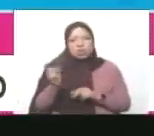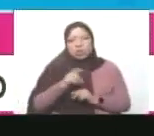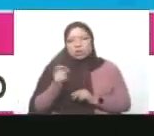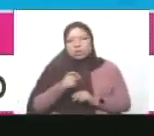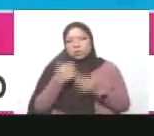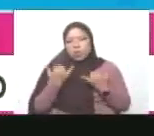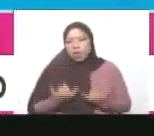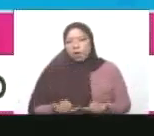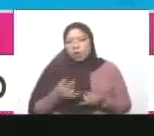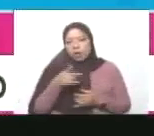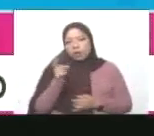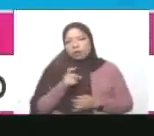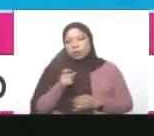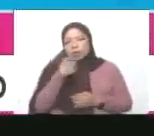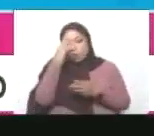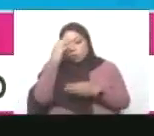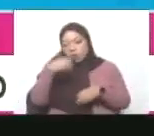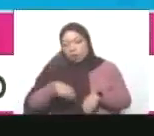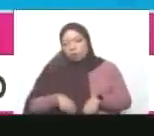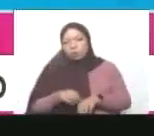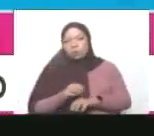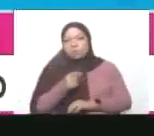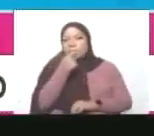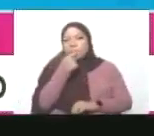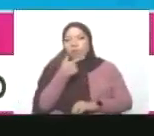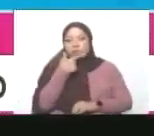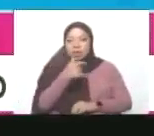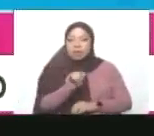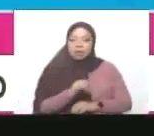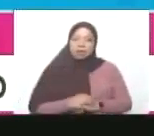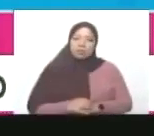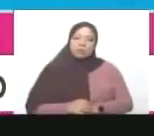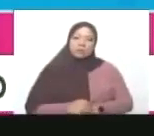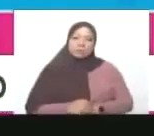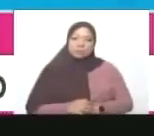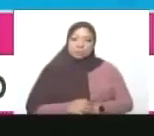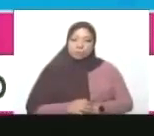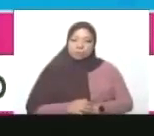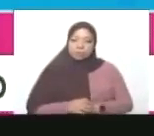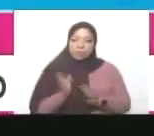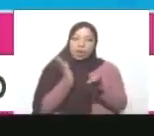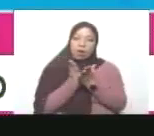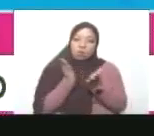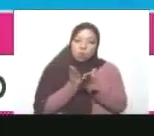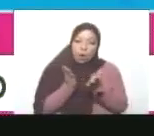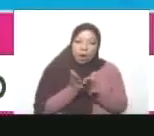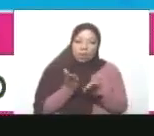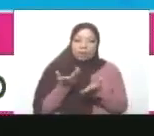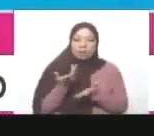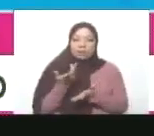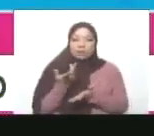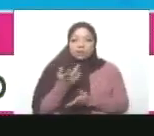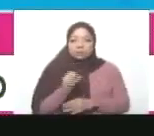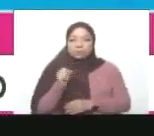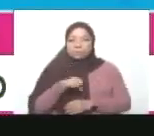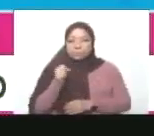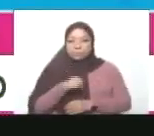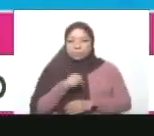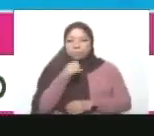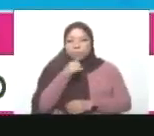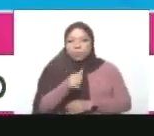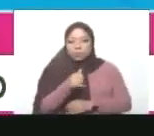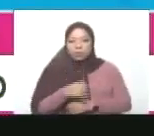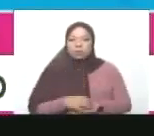nuestros muchachos, pues. Estoy de acuerdo contigo, mira lo bonito que tú pides, ¿no? Pides por las escuelas, las bricomiles. Uh-huh. Toma nota